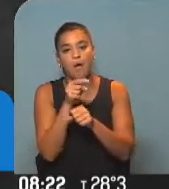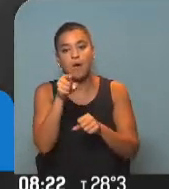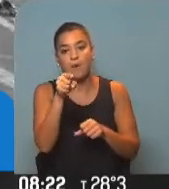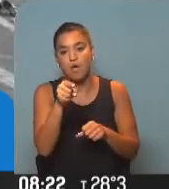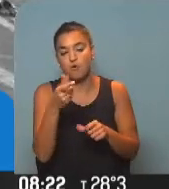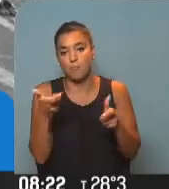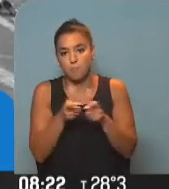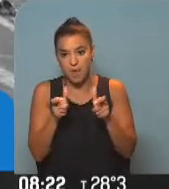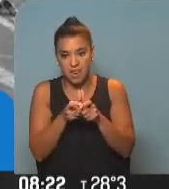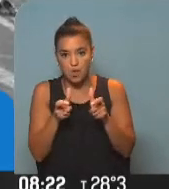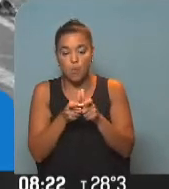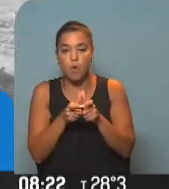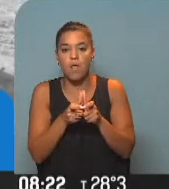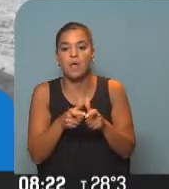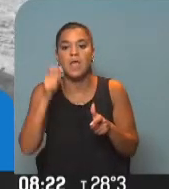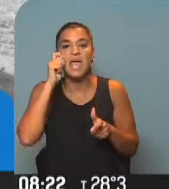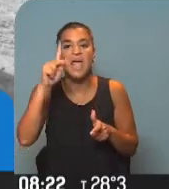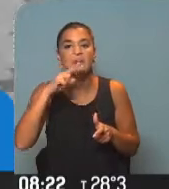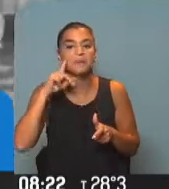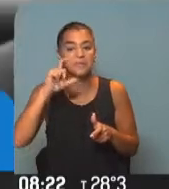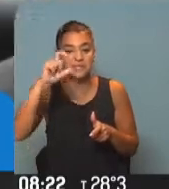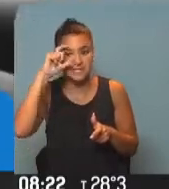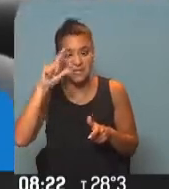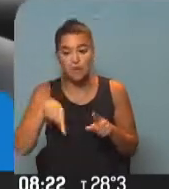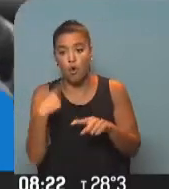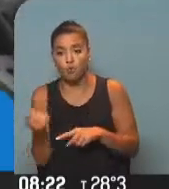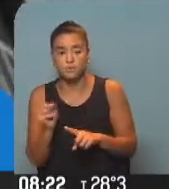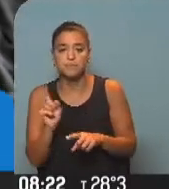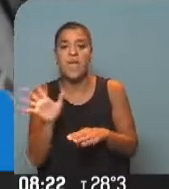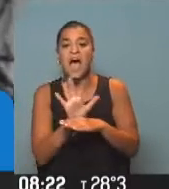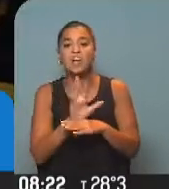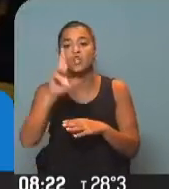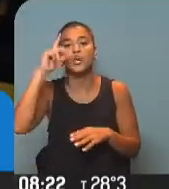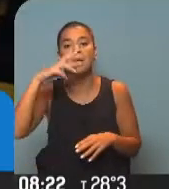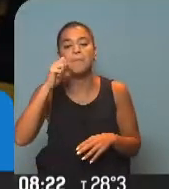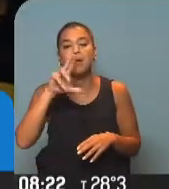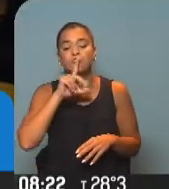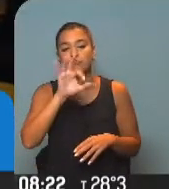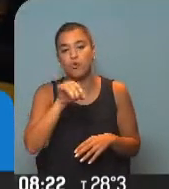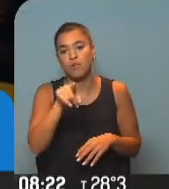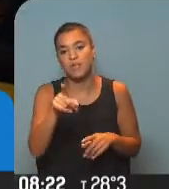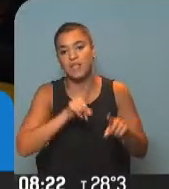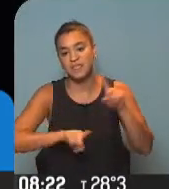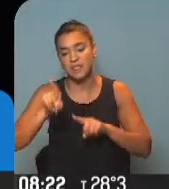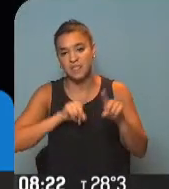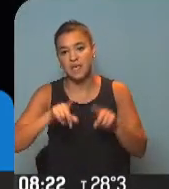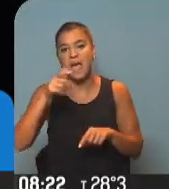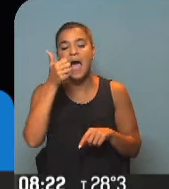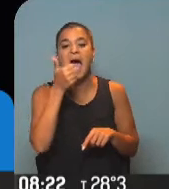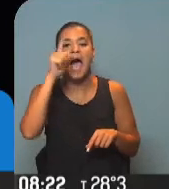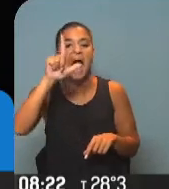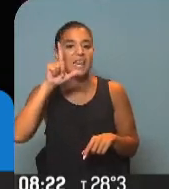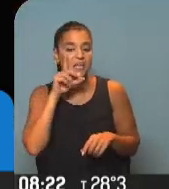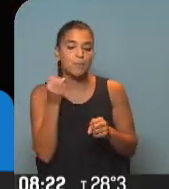en la muy buena película que es El Vice. Después, nadie más. Actor de reparto, facilísimo, como el director, Mahershala Ali, por su